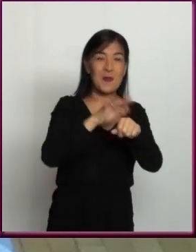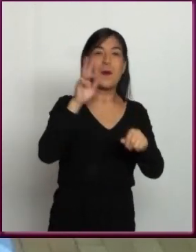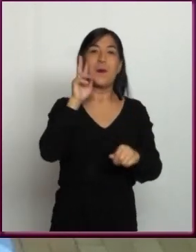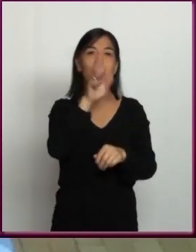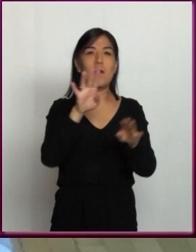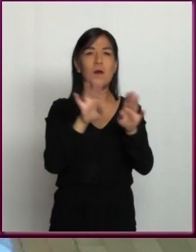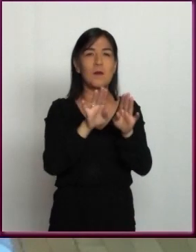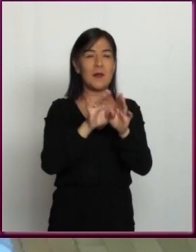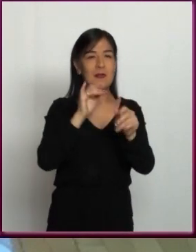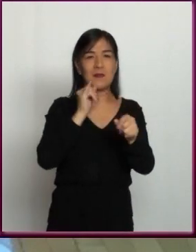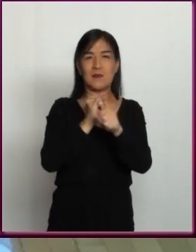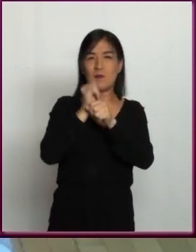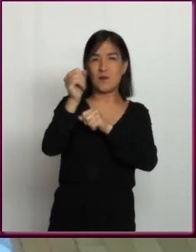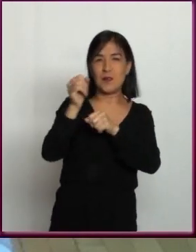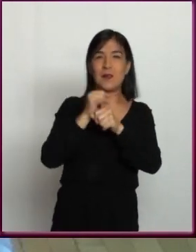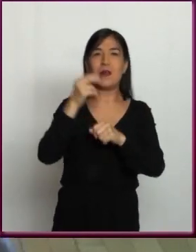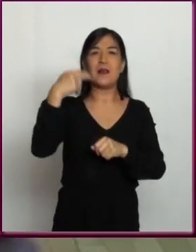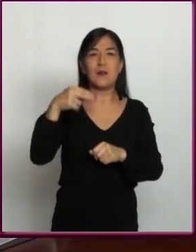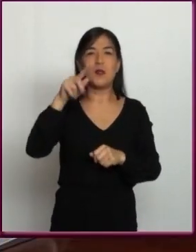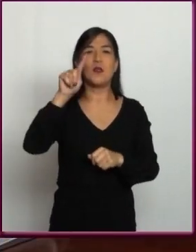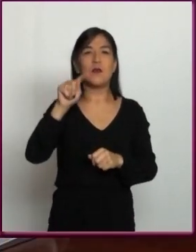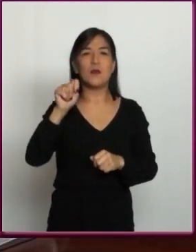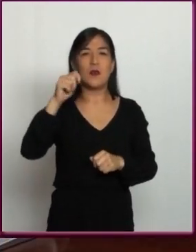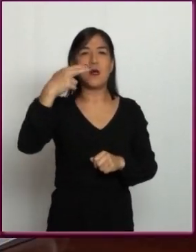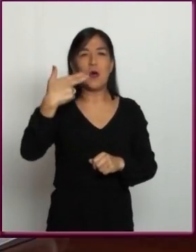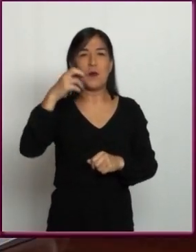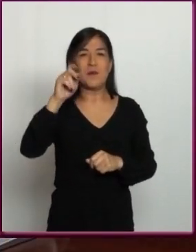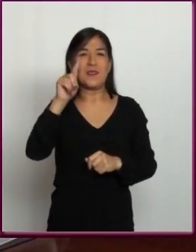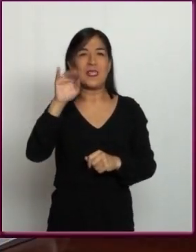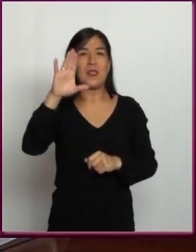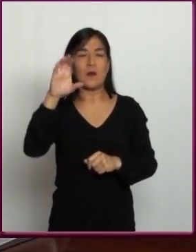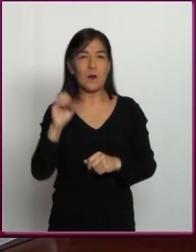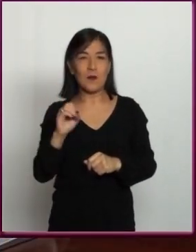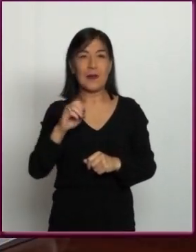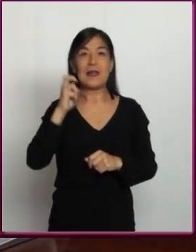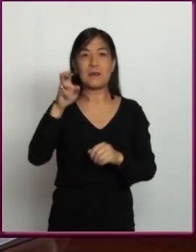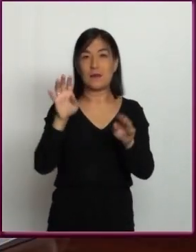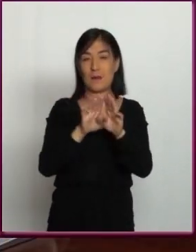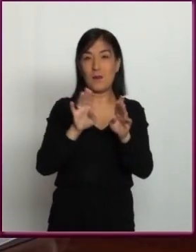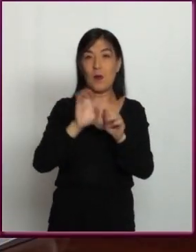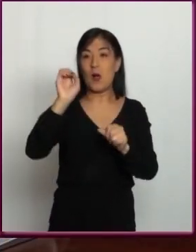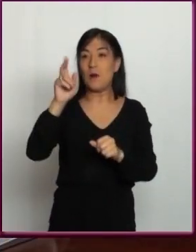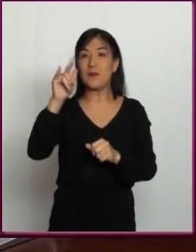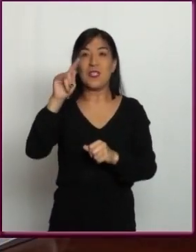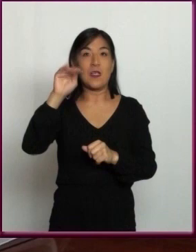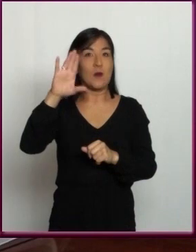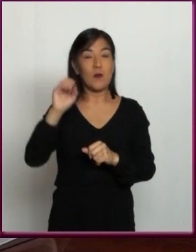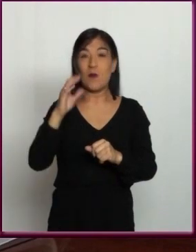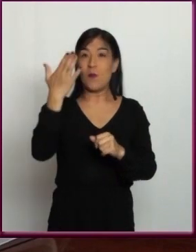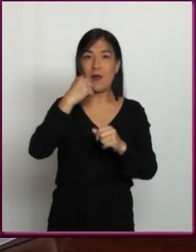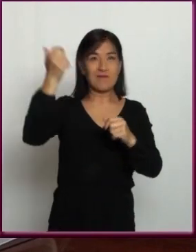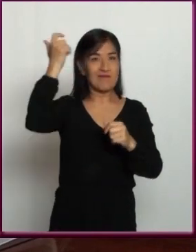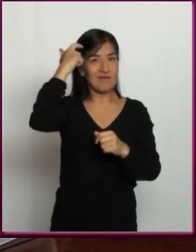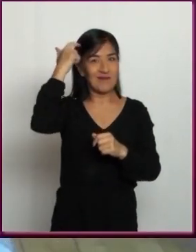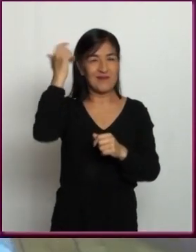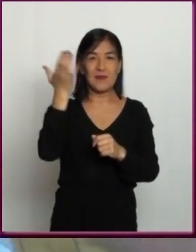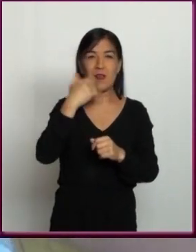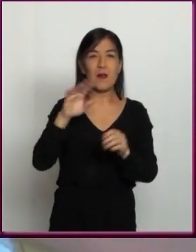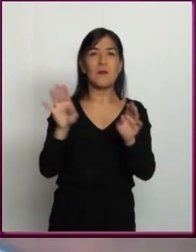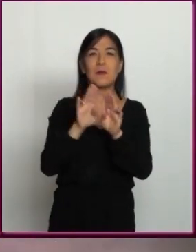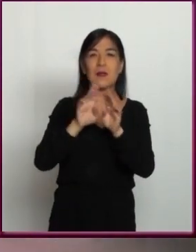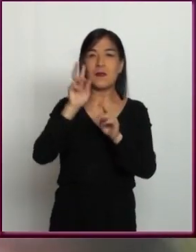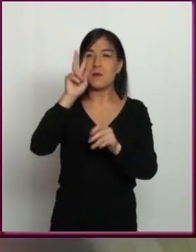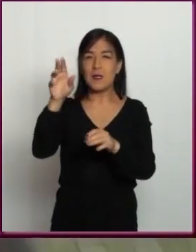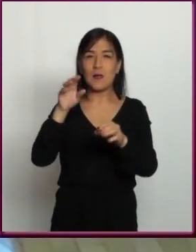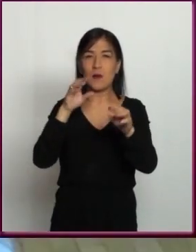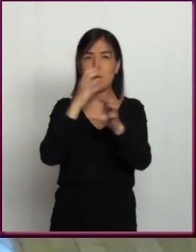un mecanismo que se llama flujo óptico. Como no pueden ver en estéreo, no tienen cerebro, lo que hacen es que ven las